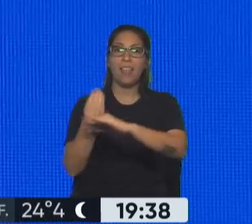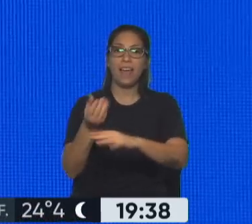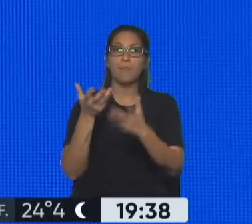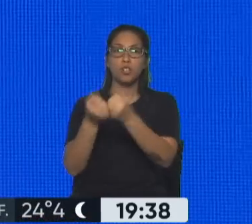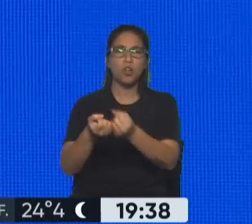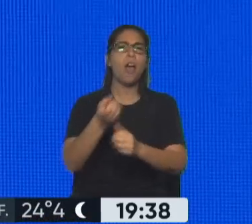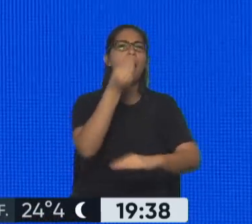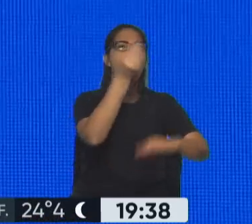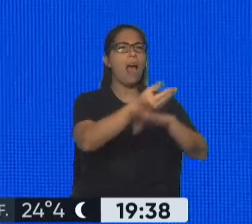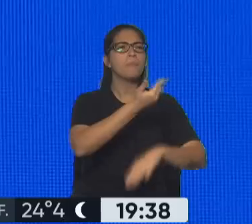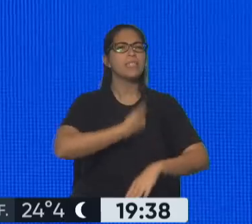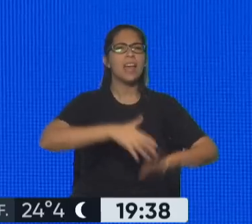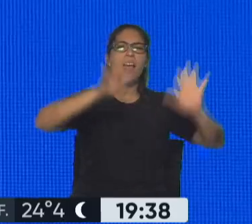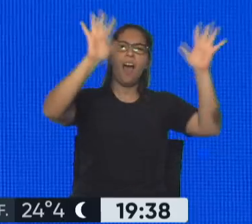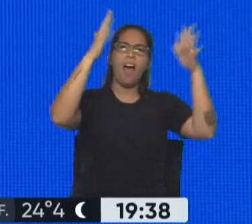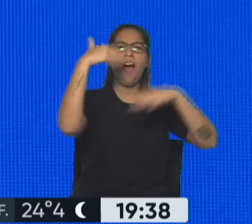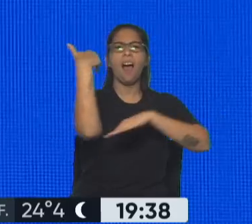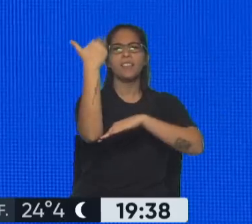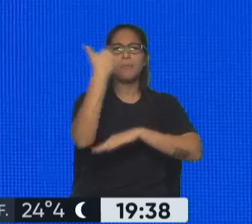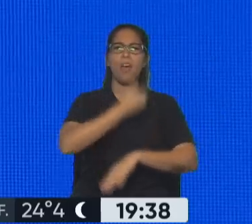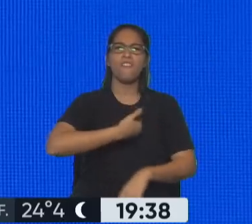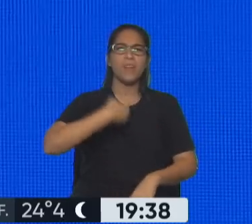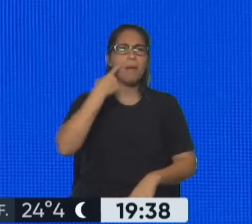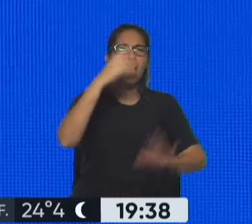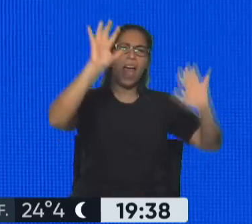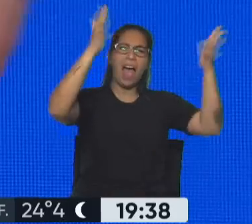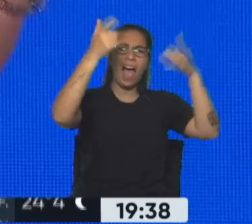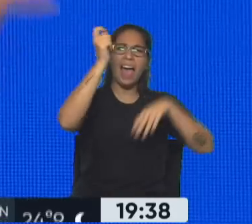lo aplaudieron en una asamblea del Fondo Monetario